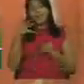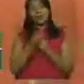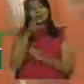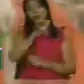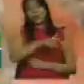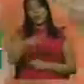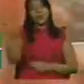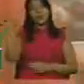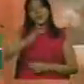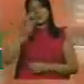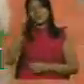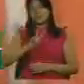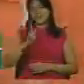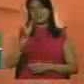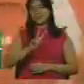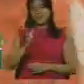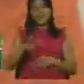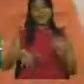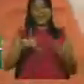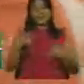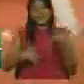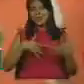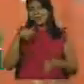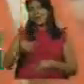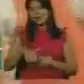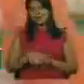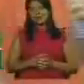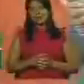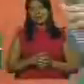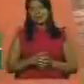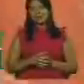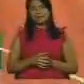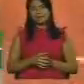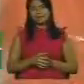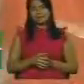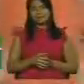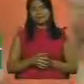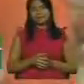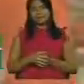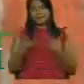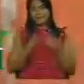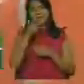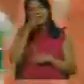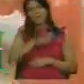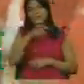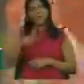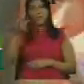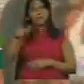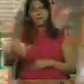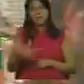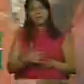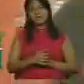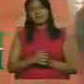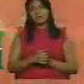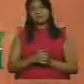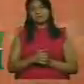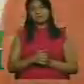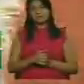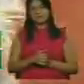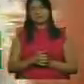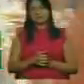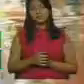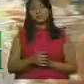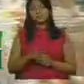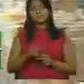pueblo venezolano en todas estas actividades, con todo nuestro pueblo aquí, cumpliendo y llevando,